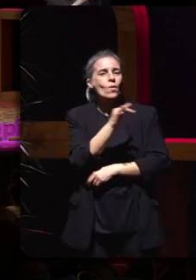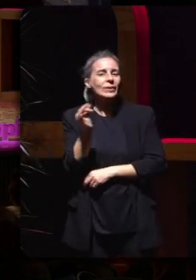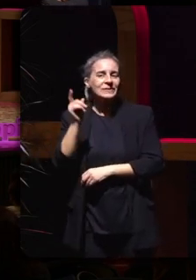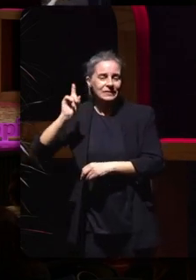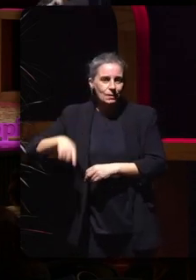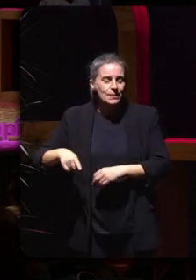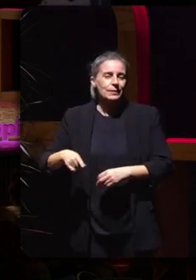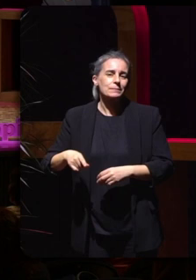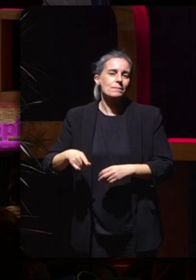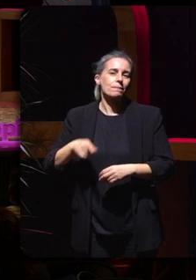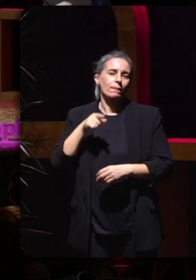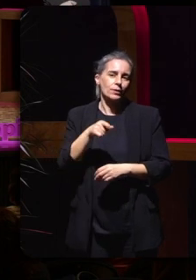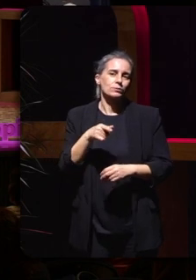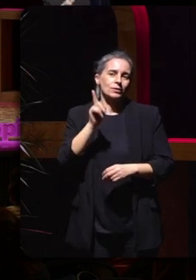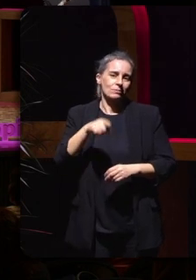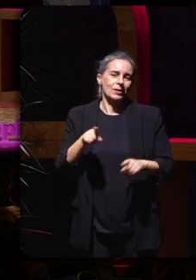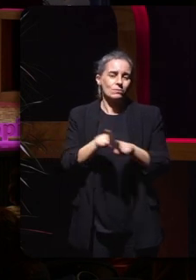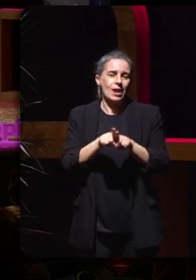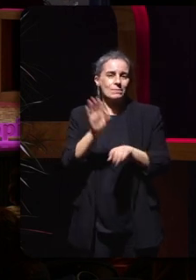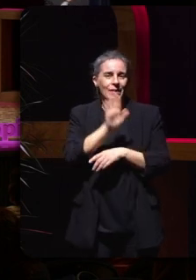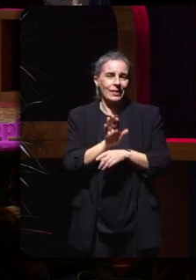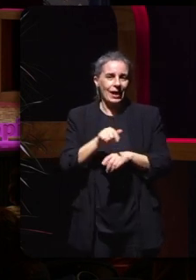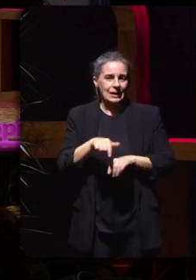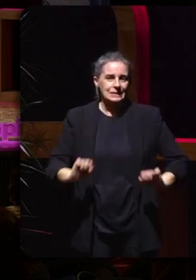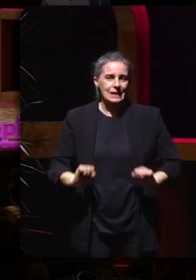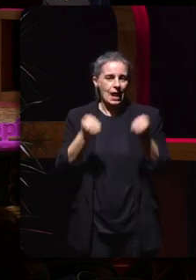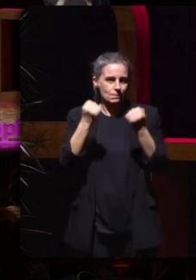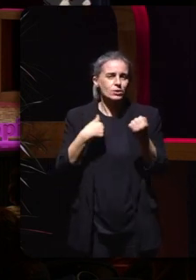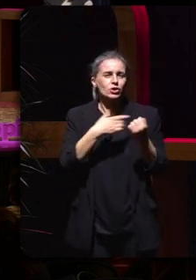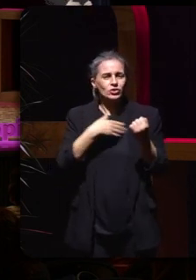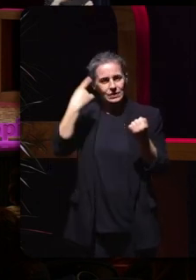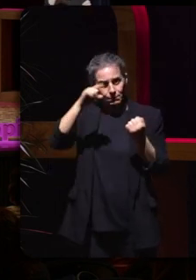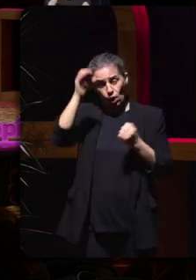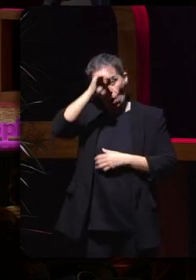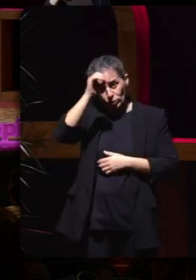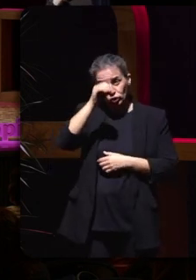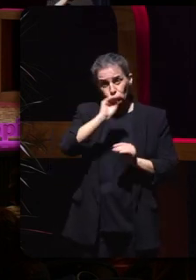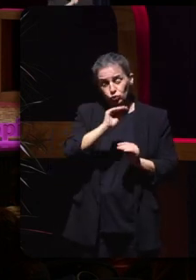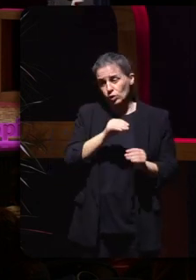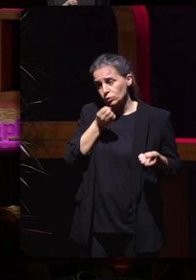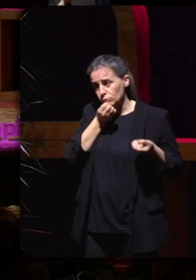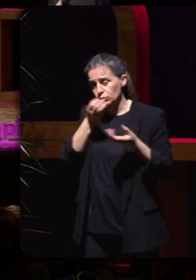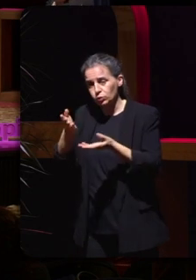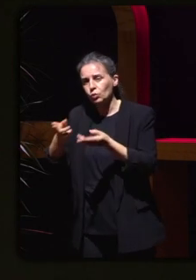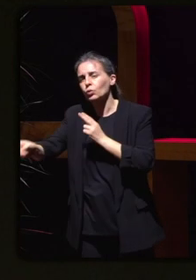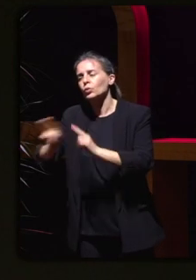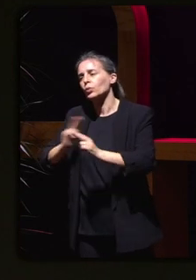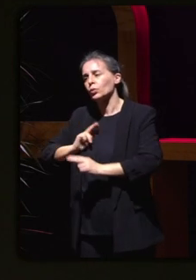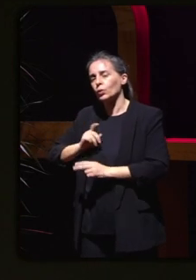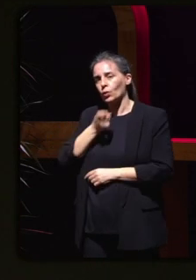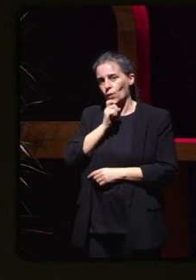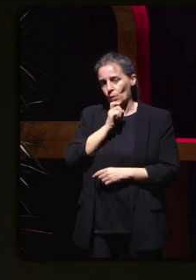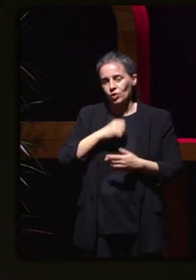Paloma rando ha estado en sálvame entonces la repercusión de tus opiniones Yo sí que he notado